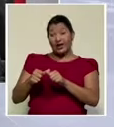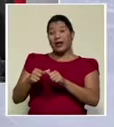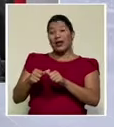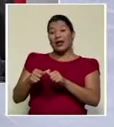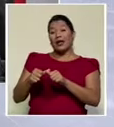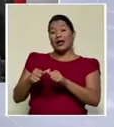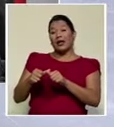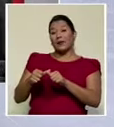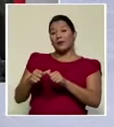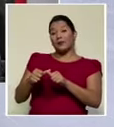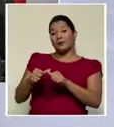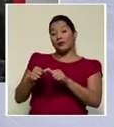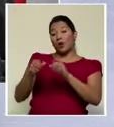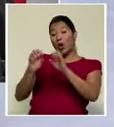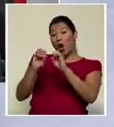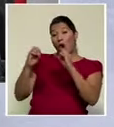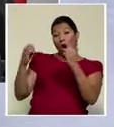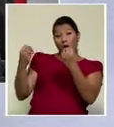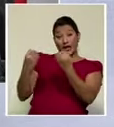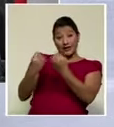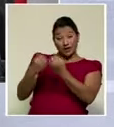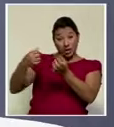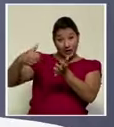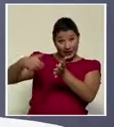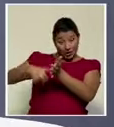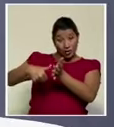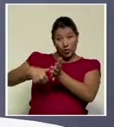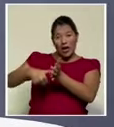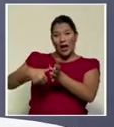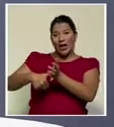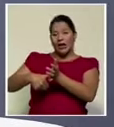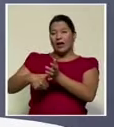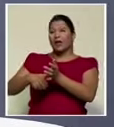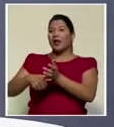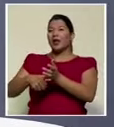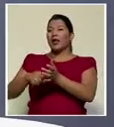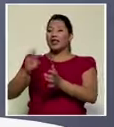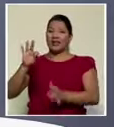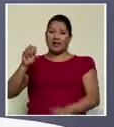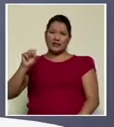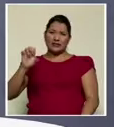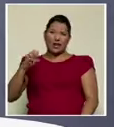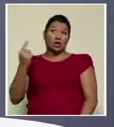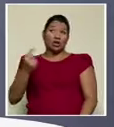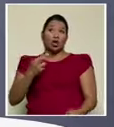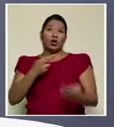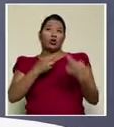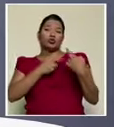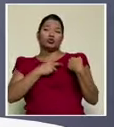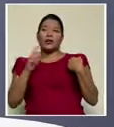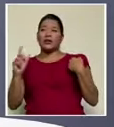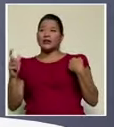electorales no producen solamente cédulas o elecciones.